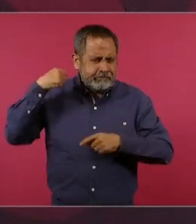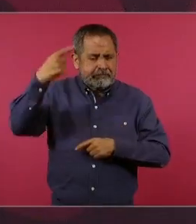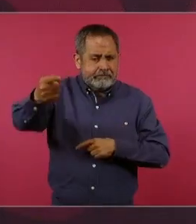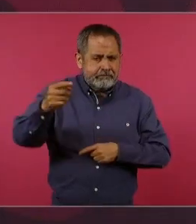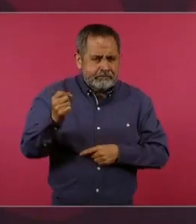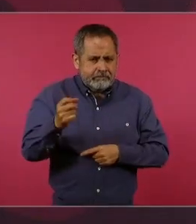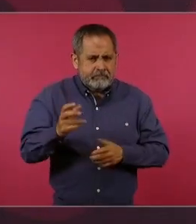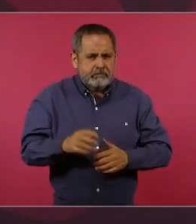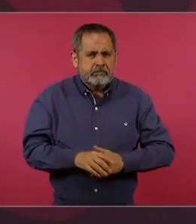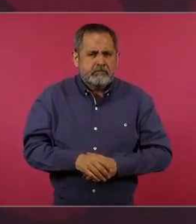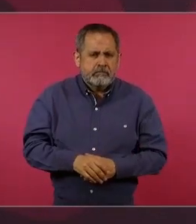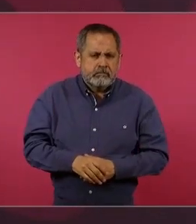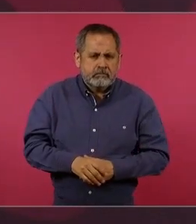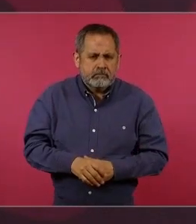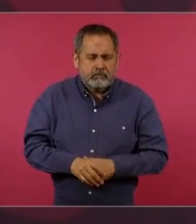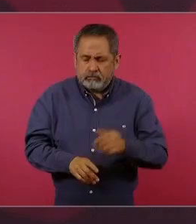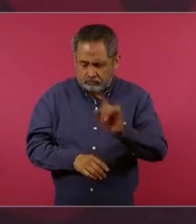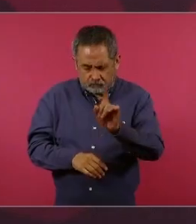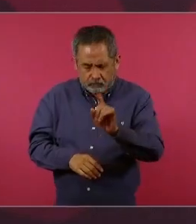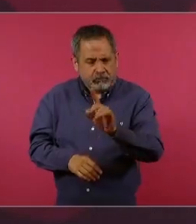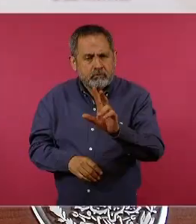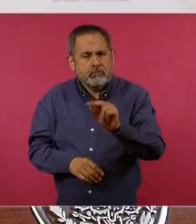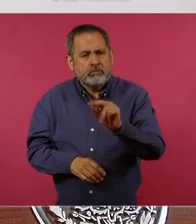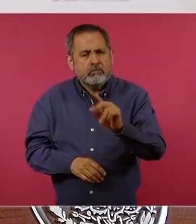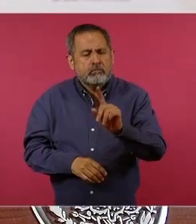sí. Sí, sí, sí, sí. No,